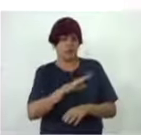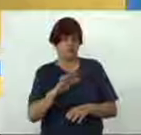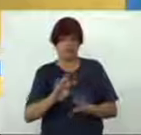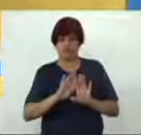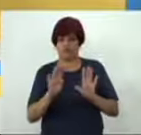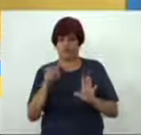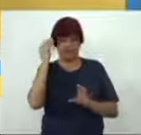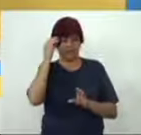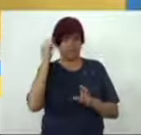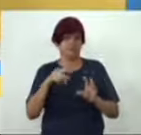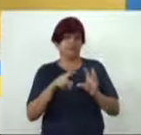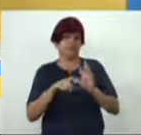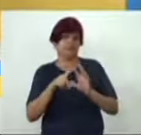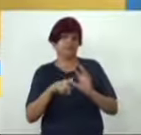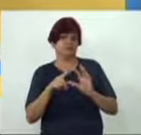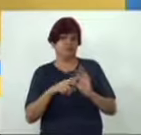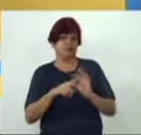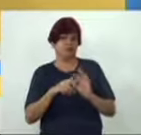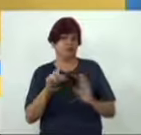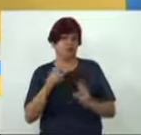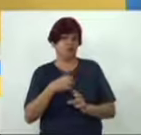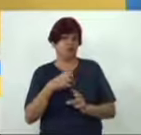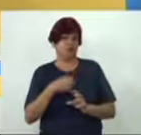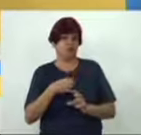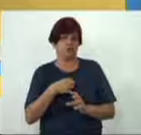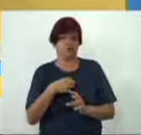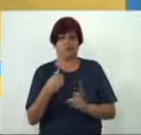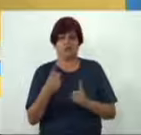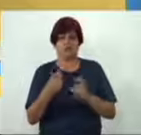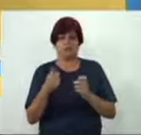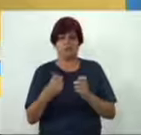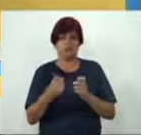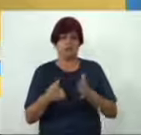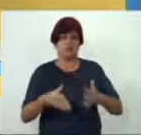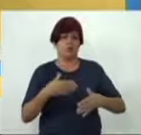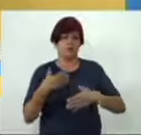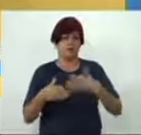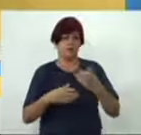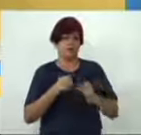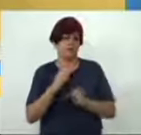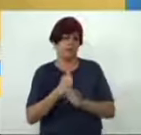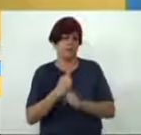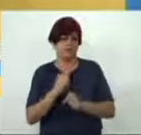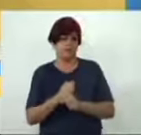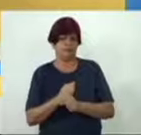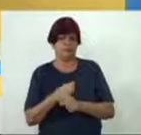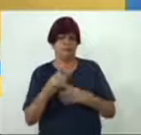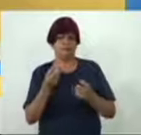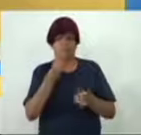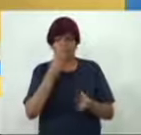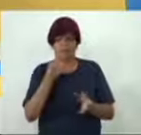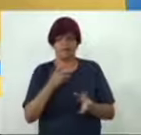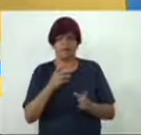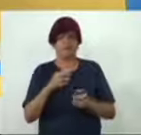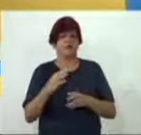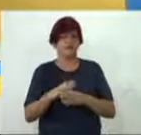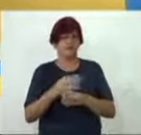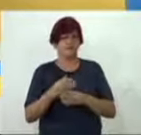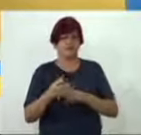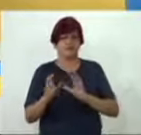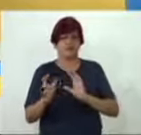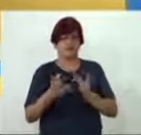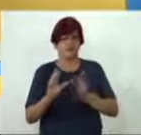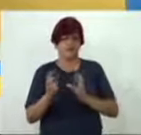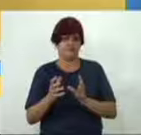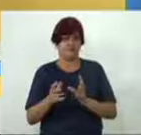este contenido, que ustedes saben que no tiene necesariamente que ser una actividad programada para trabajarse, que puede trabajarse en las diferentes formas organizativas del